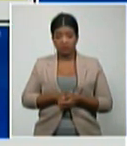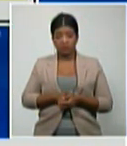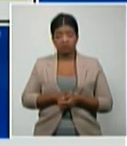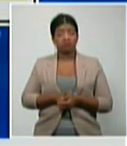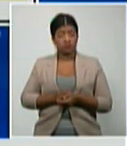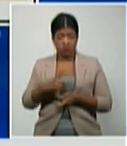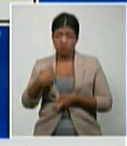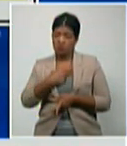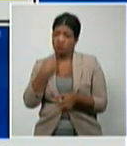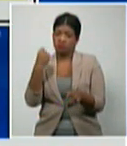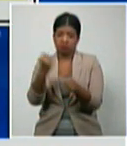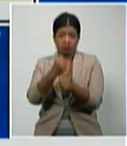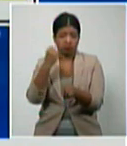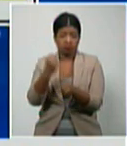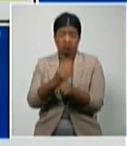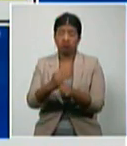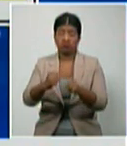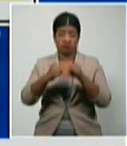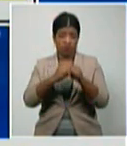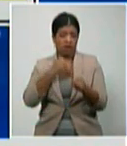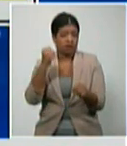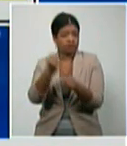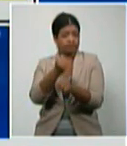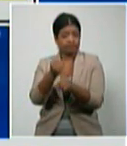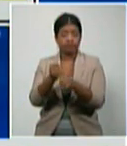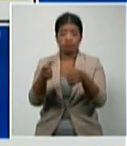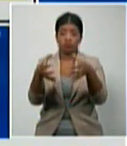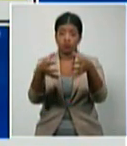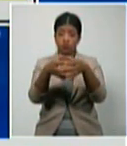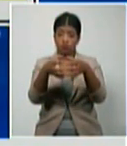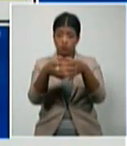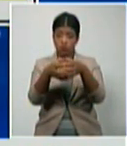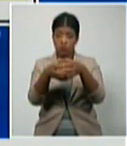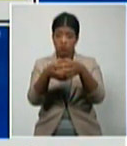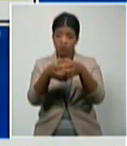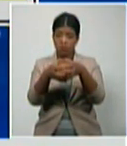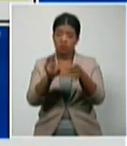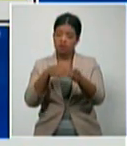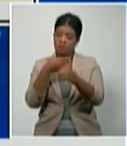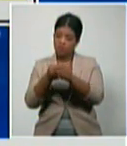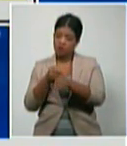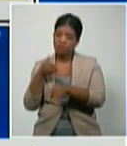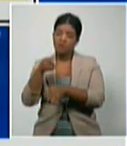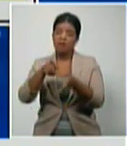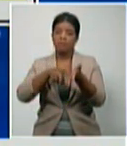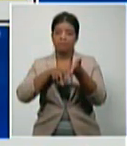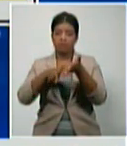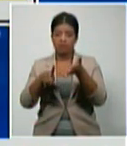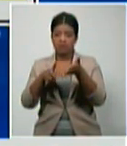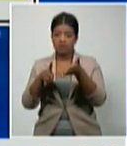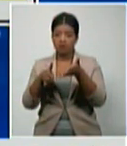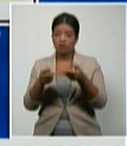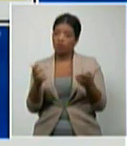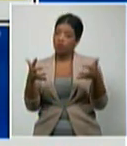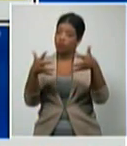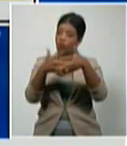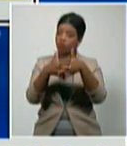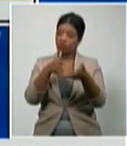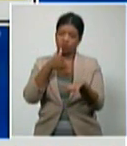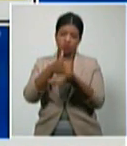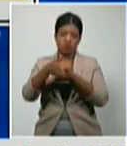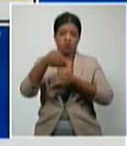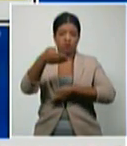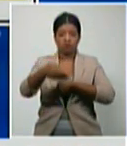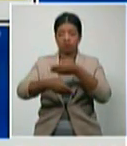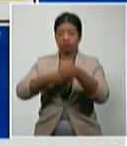trabaja duramente. Un equipo se va a incorporar allí para, de conjunto con la provincia, seguir el proceso, pero es una